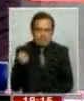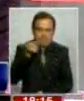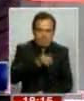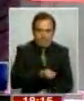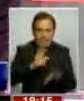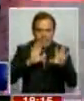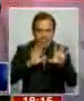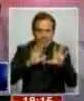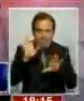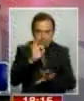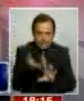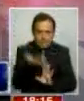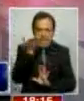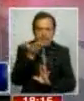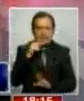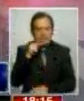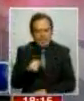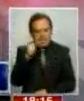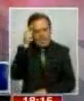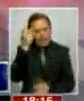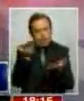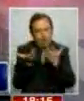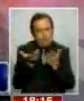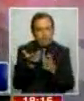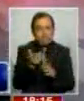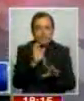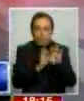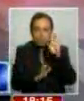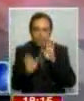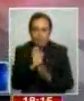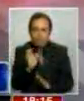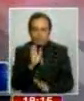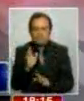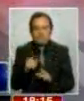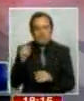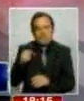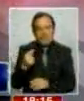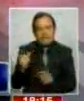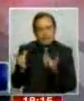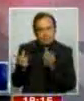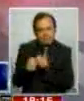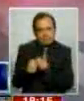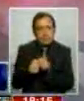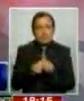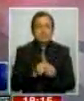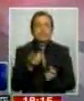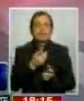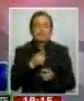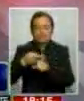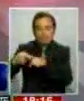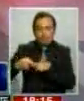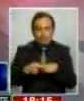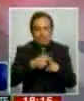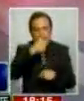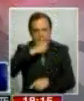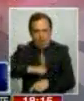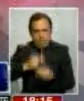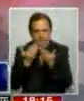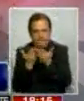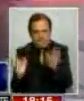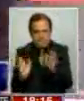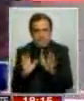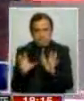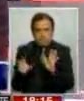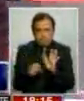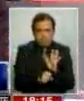Esa lógica es la que hemos colocado para proteger al pequeño accionista, por ejemplo, de sociedades anónimas abiertas, donde efectivamente va a existir esta retención,